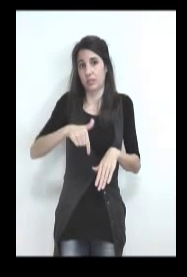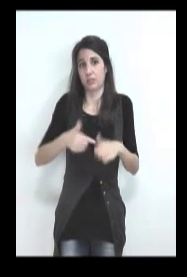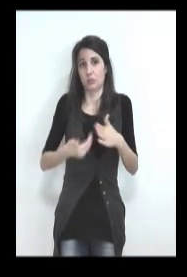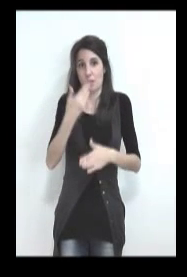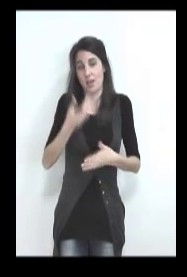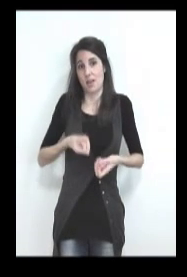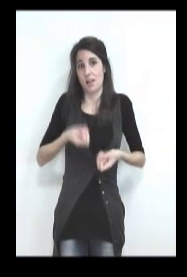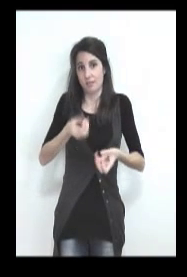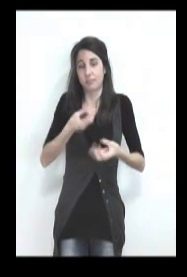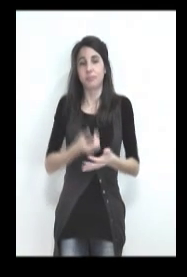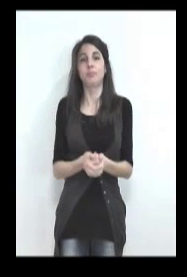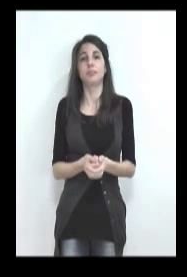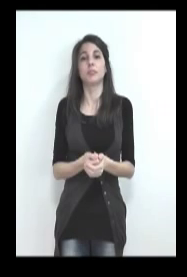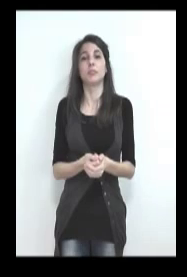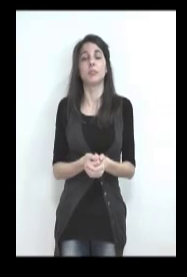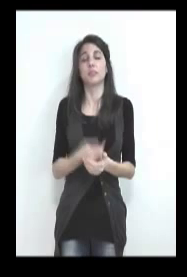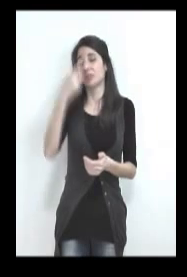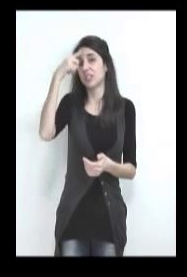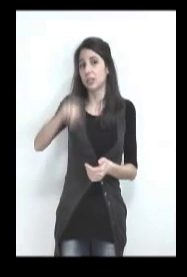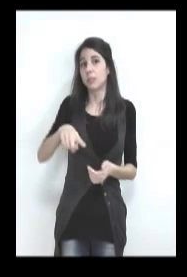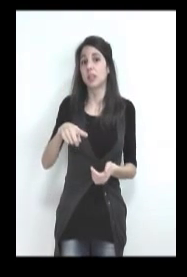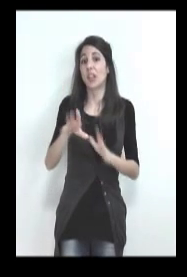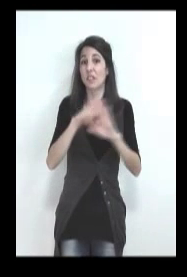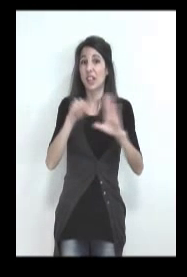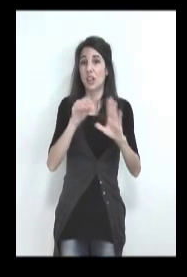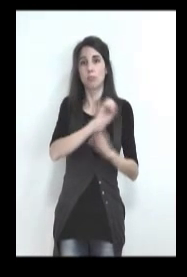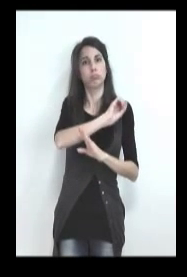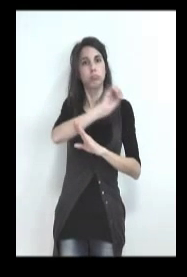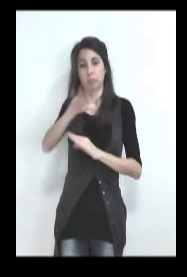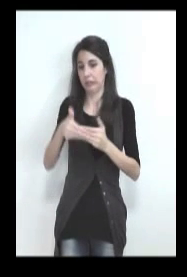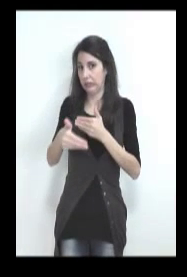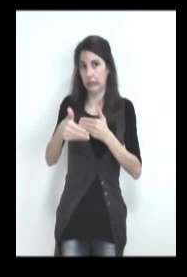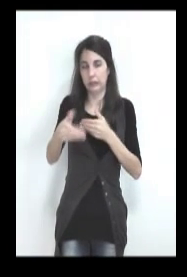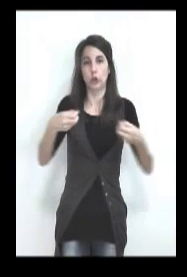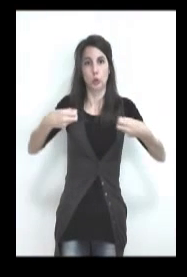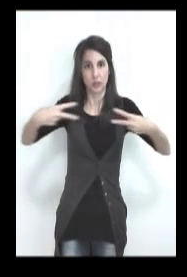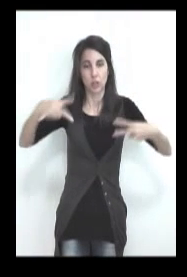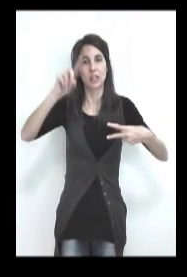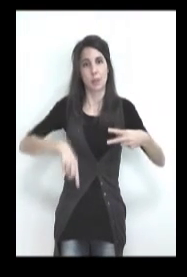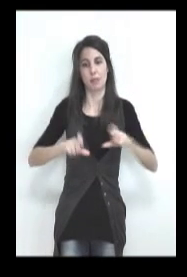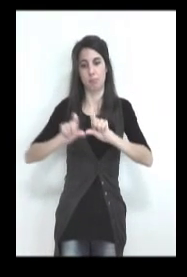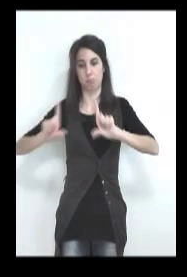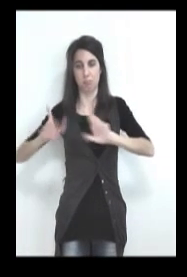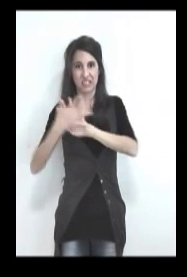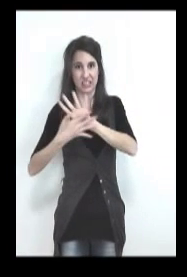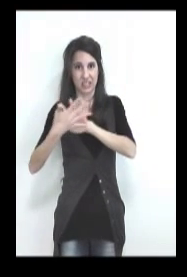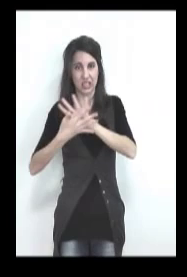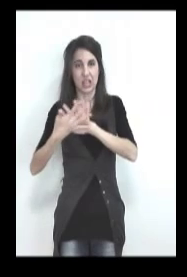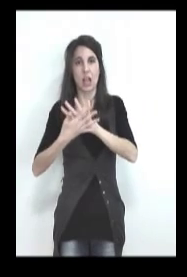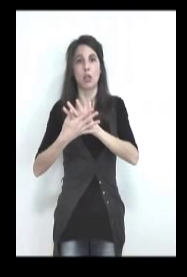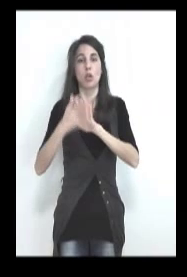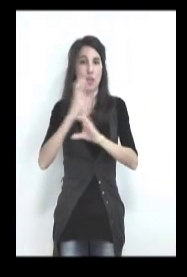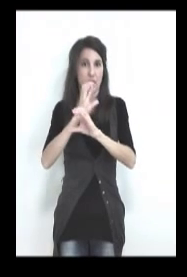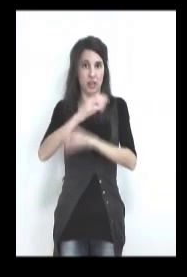actuación. Y bueno, pues saber que sepáis que el vídeo estará colgado en breve, subtitulado y signado en